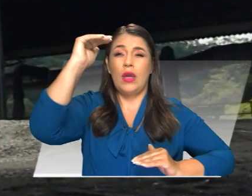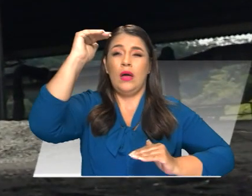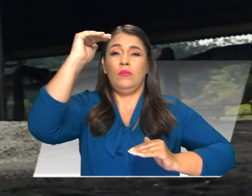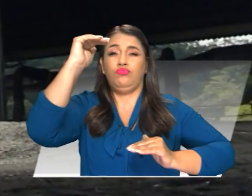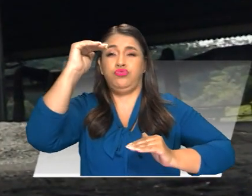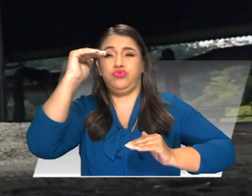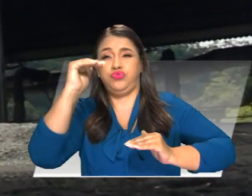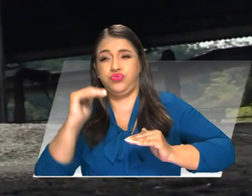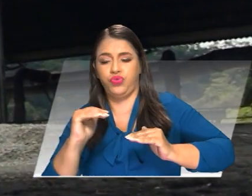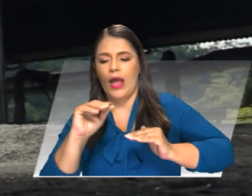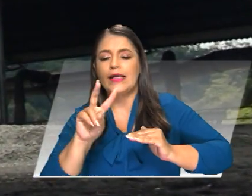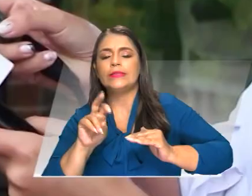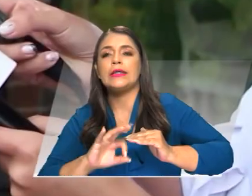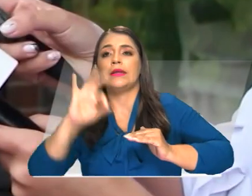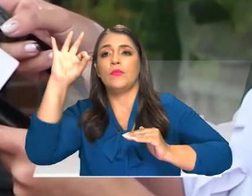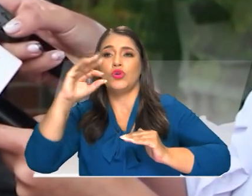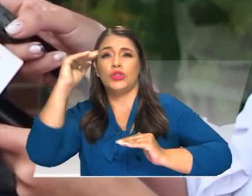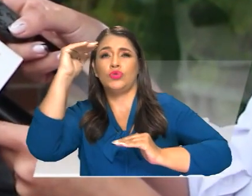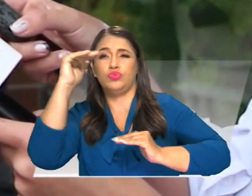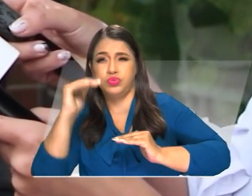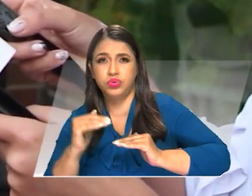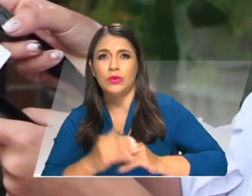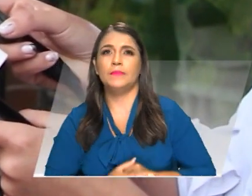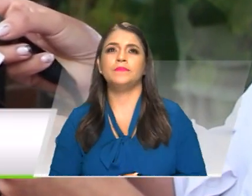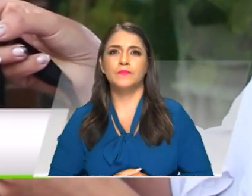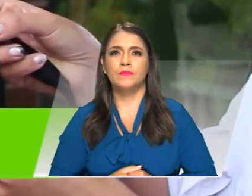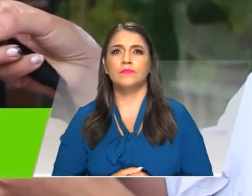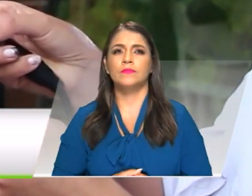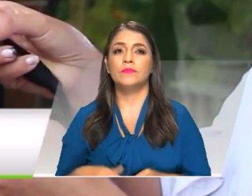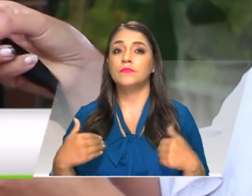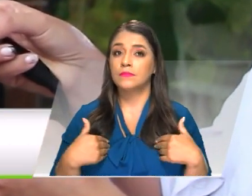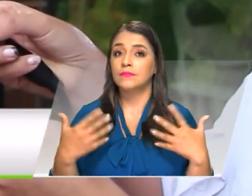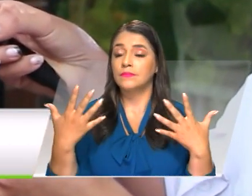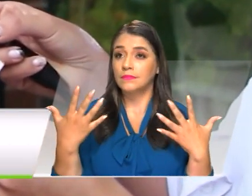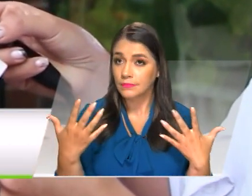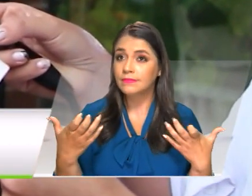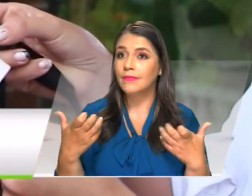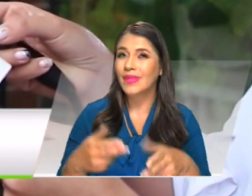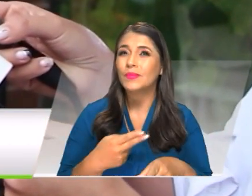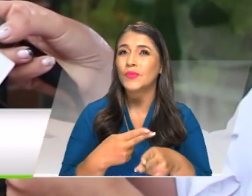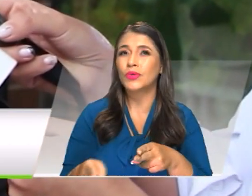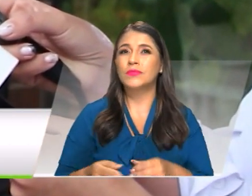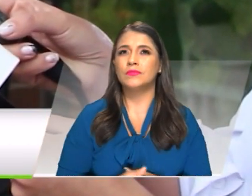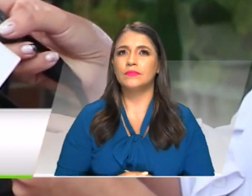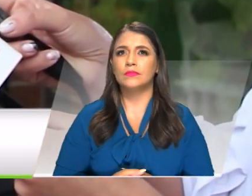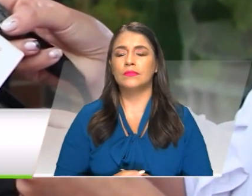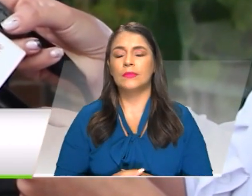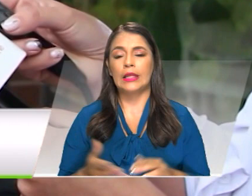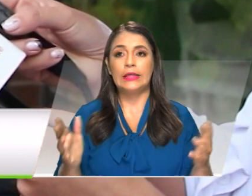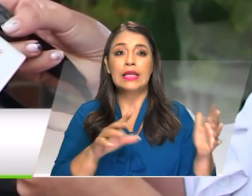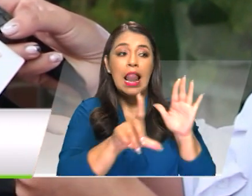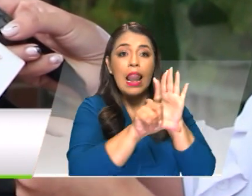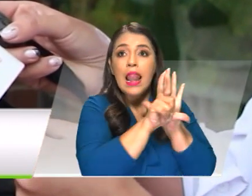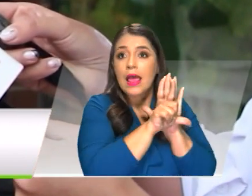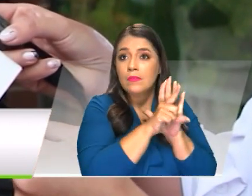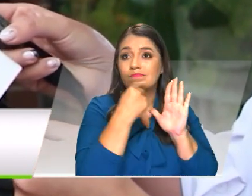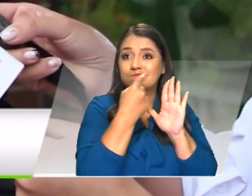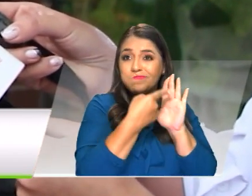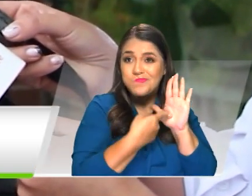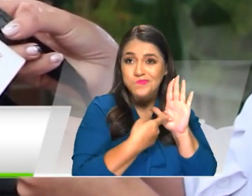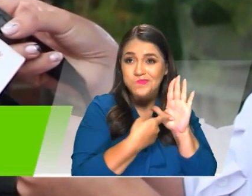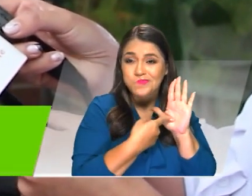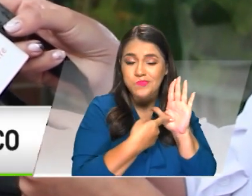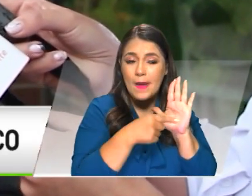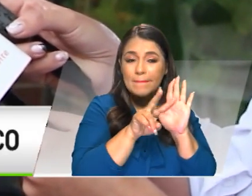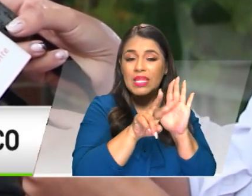de la ley de acción climática vamos a cumplir mucho más rápido que lo que plantea la ley de acción climática la ley